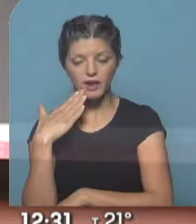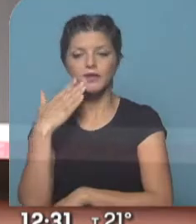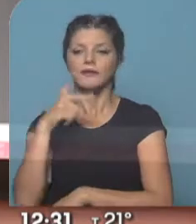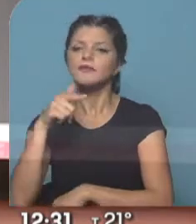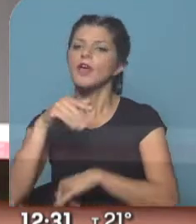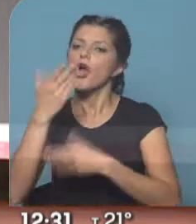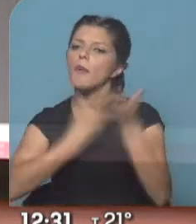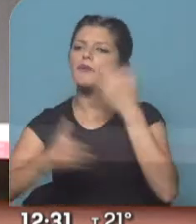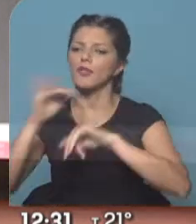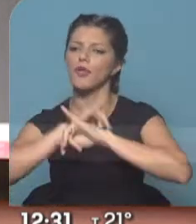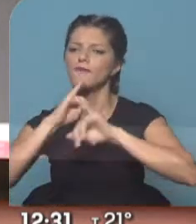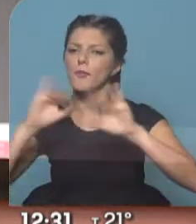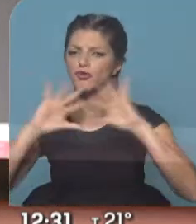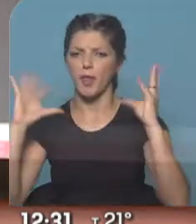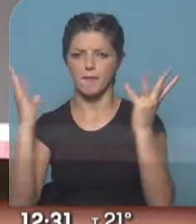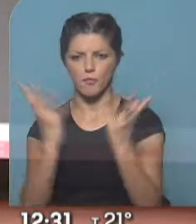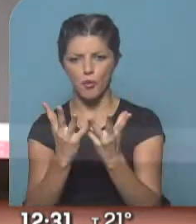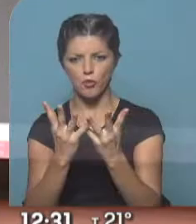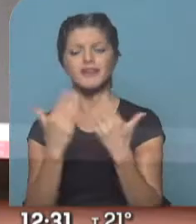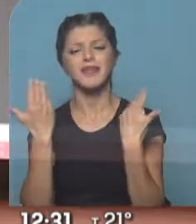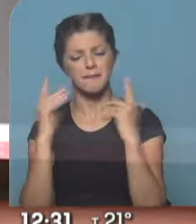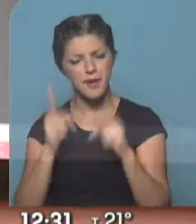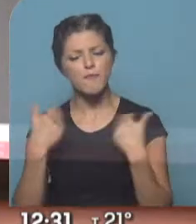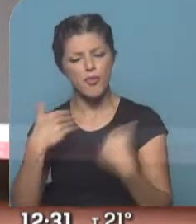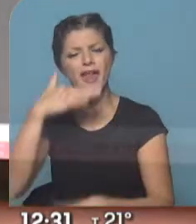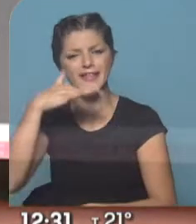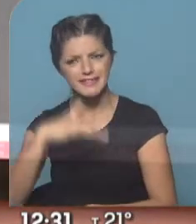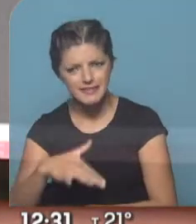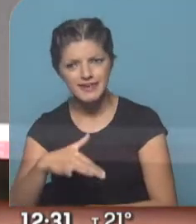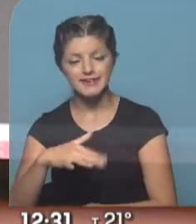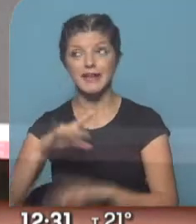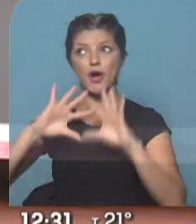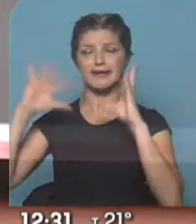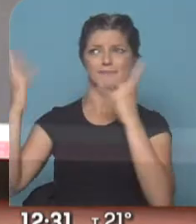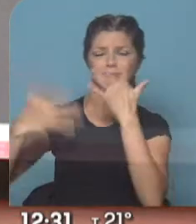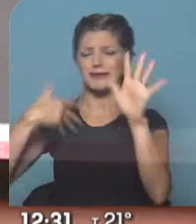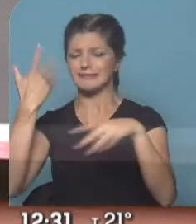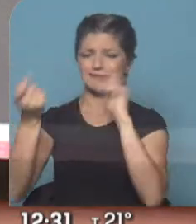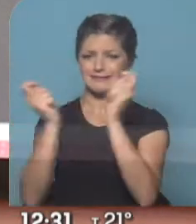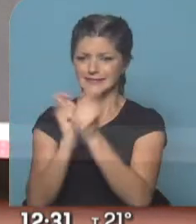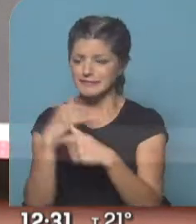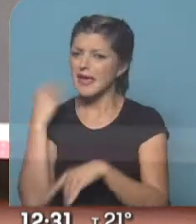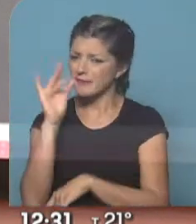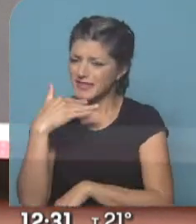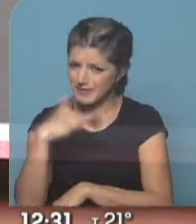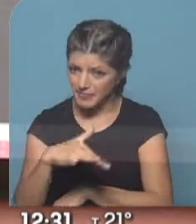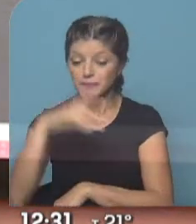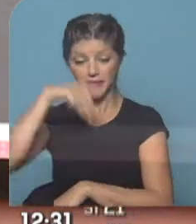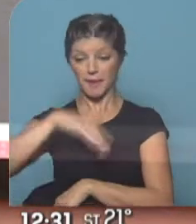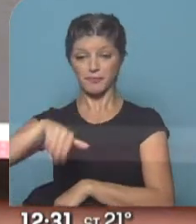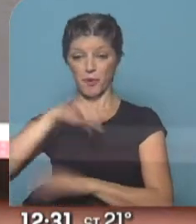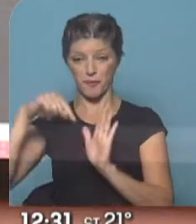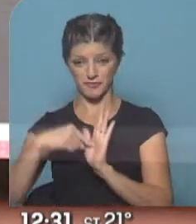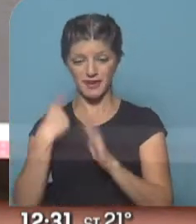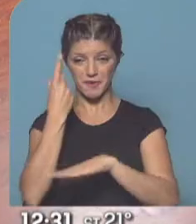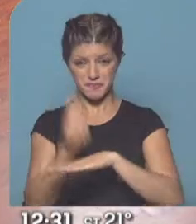mundo, tratando de entender en las noticias de este mundo tan convulsionado y a veces tan difícil de comprender, analizándolo desde Buenos Aires y para